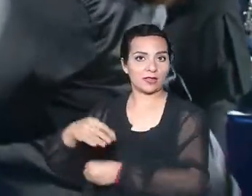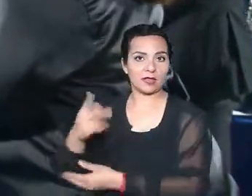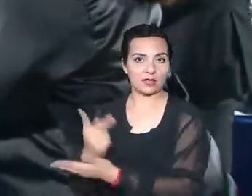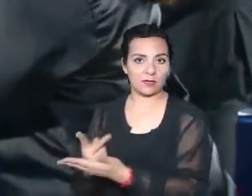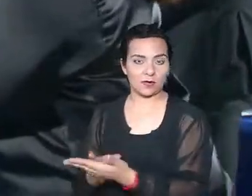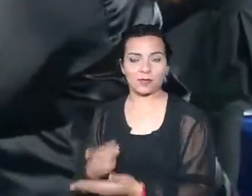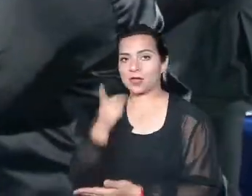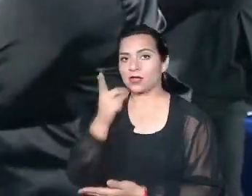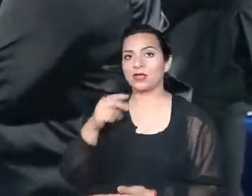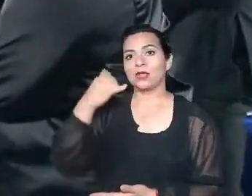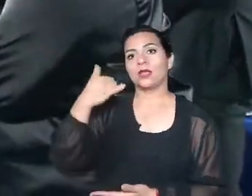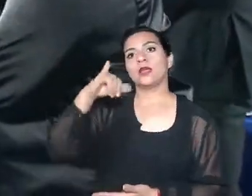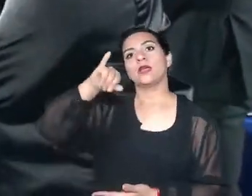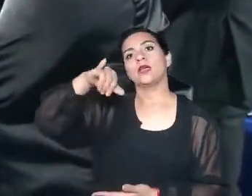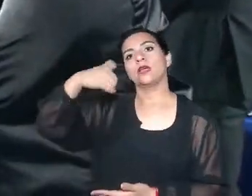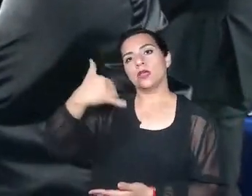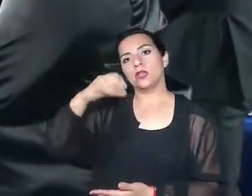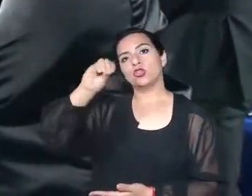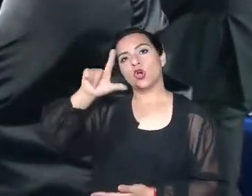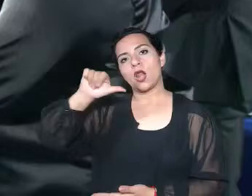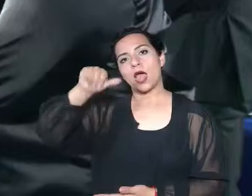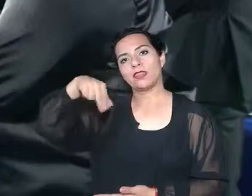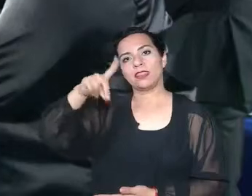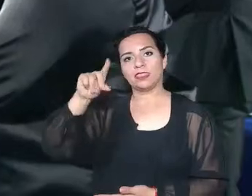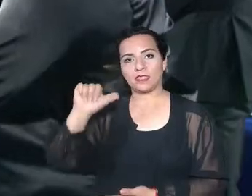arquitectos Yolanda Elizabeth Luna Castro.